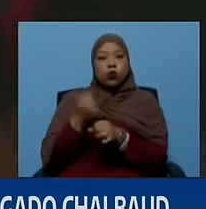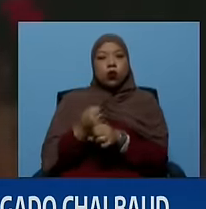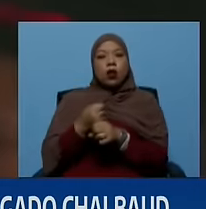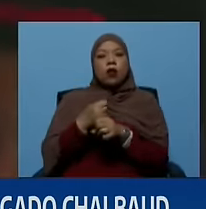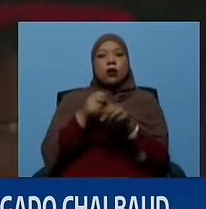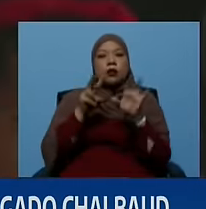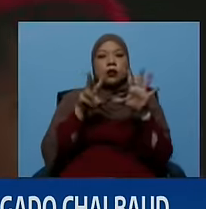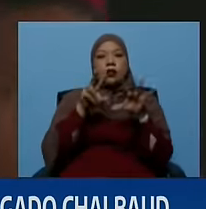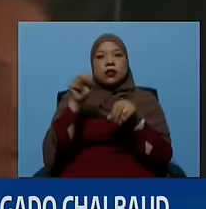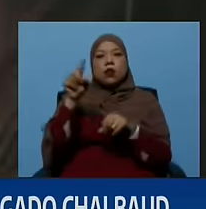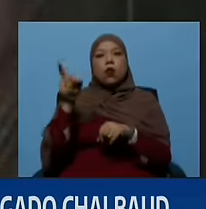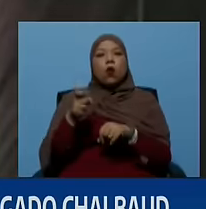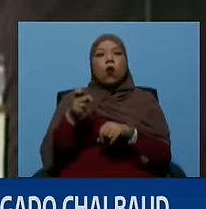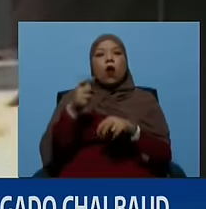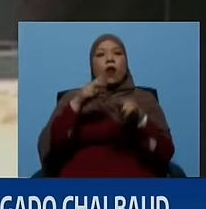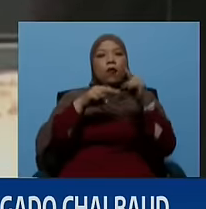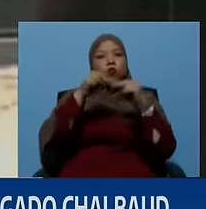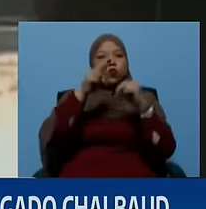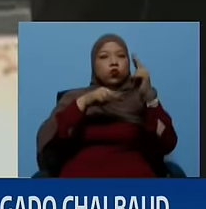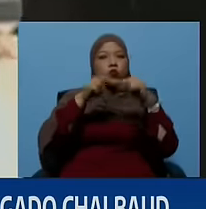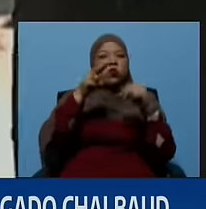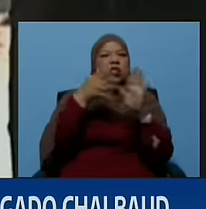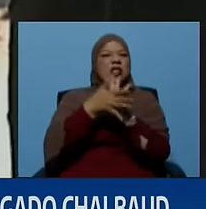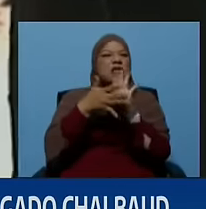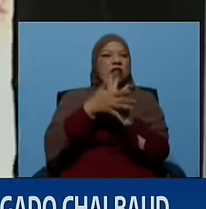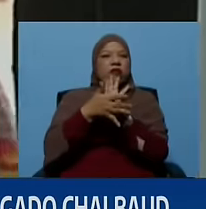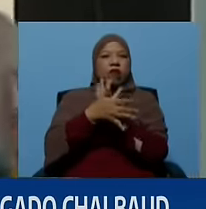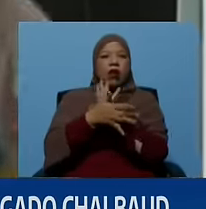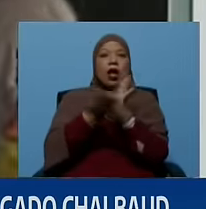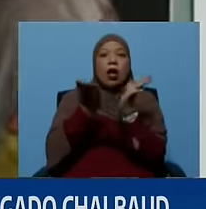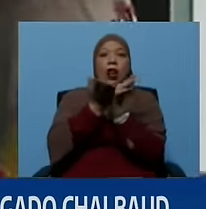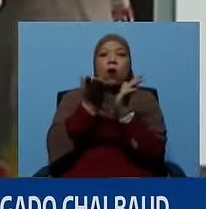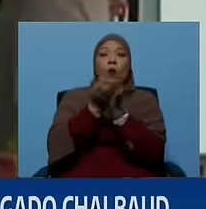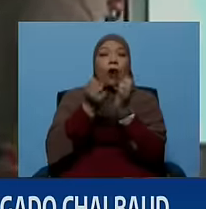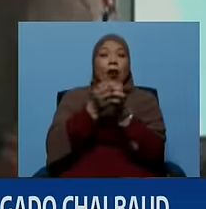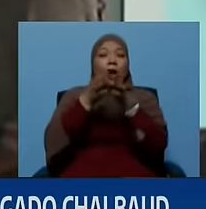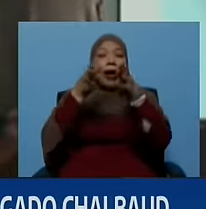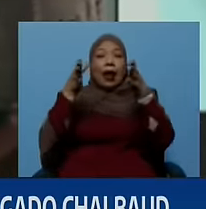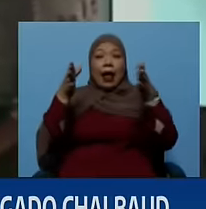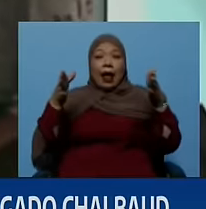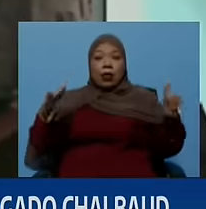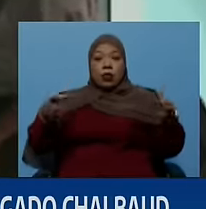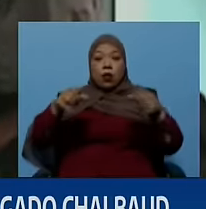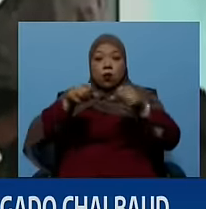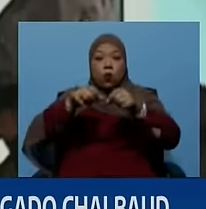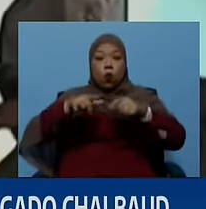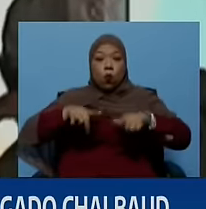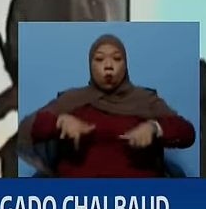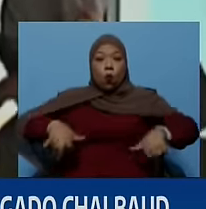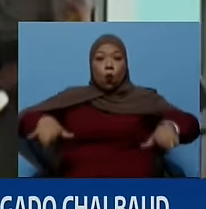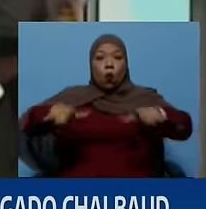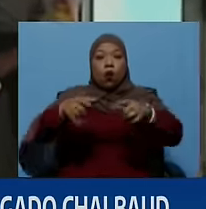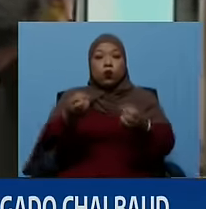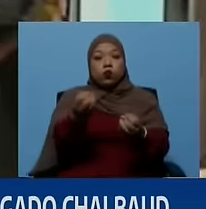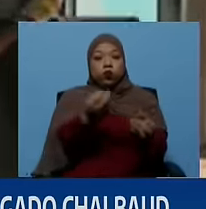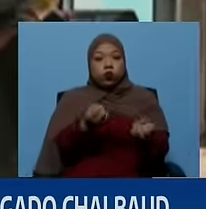70 por es una escuela muy grande tiene bastante terreno y